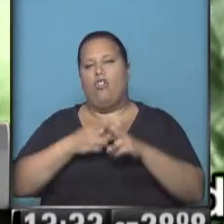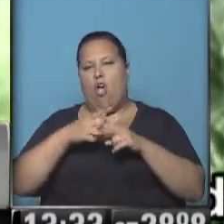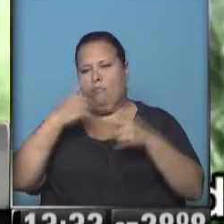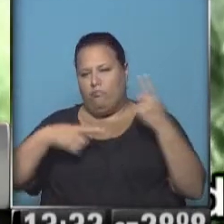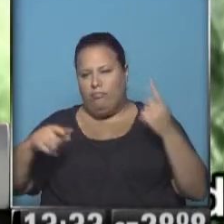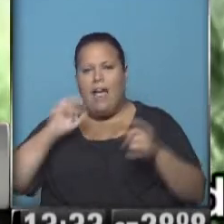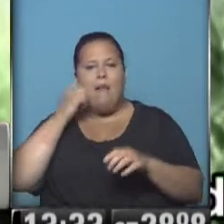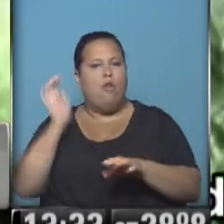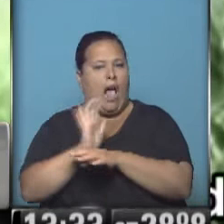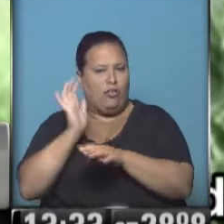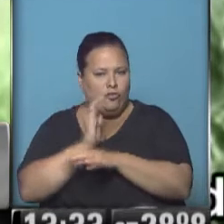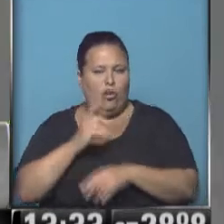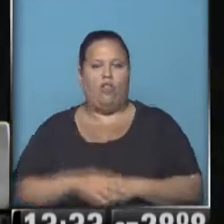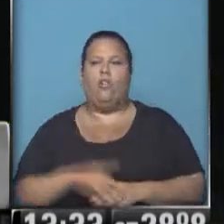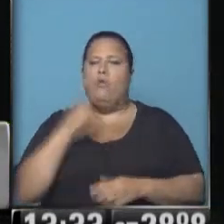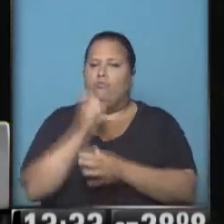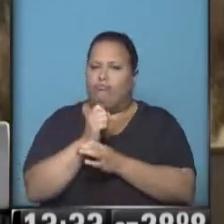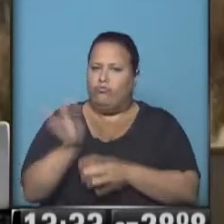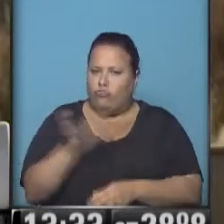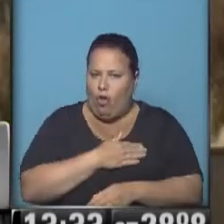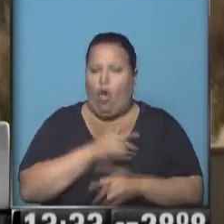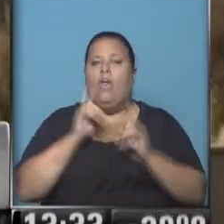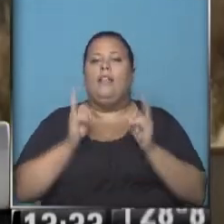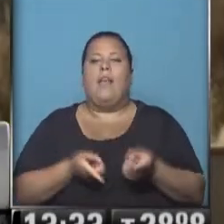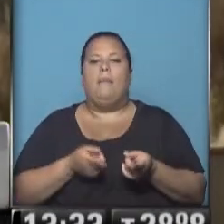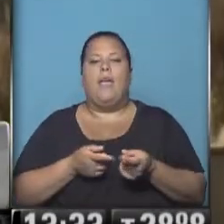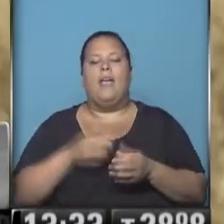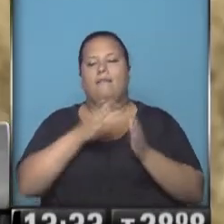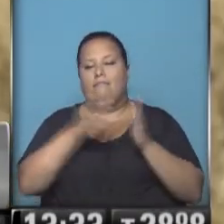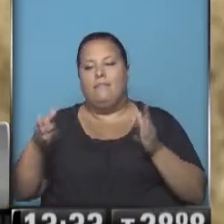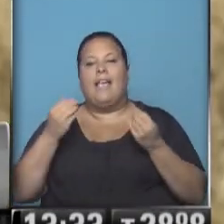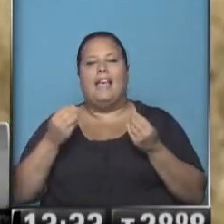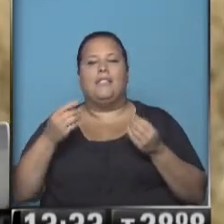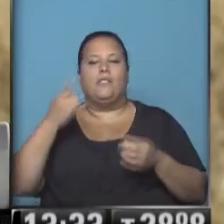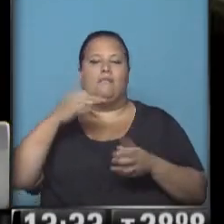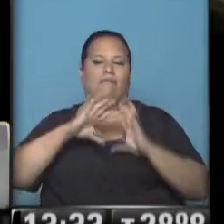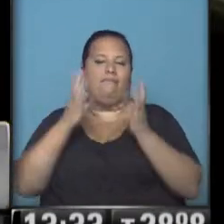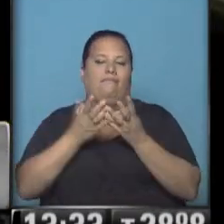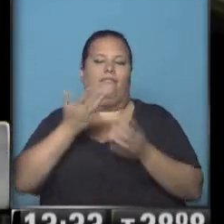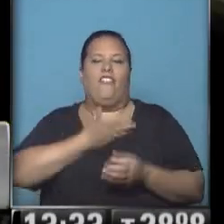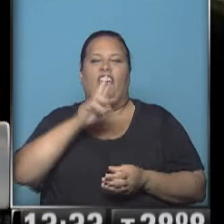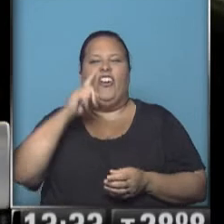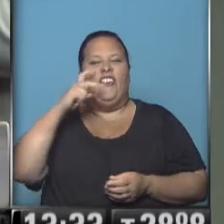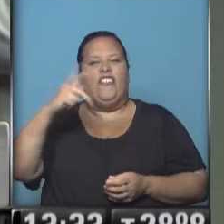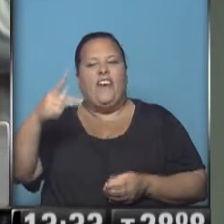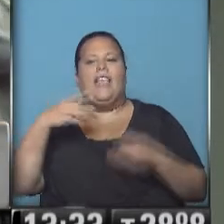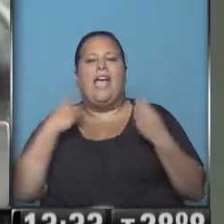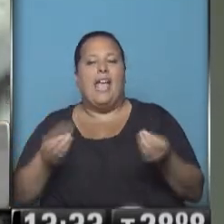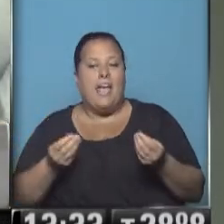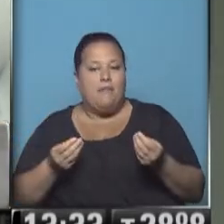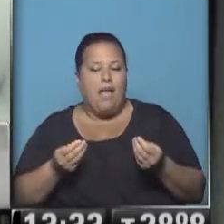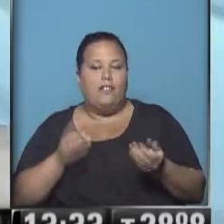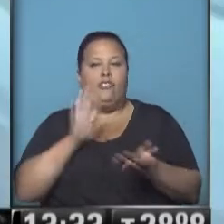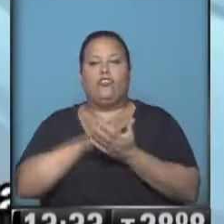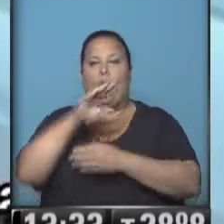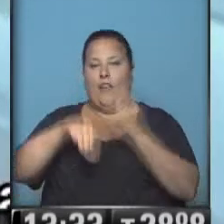bellísima, actuaciones, John Cusack, potentes todos, y todo lo que es Cronenberg, mucho de universo freak y de ver qué es lo que ocurre con